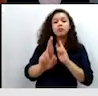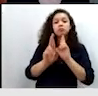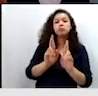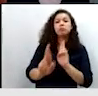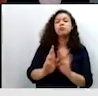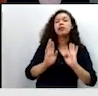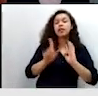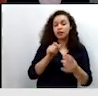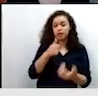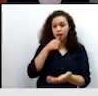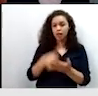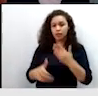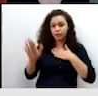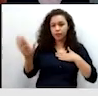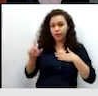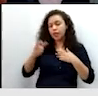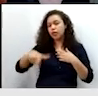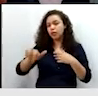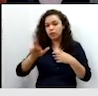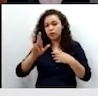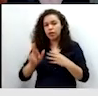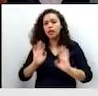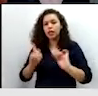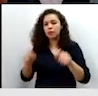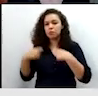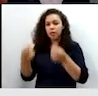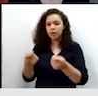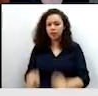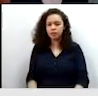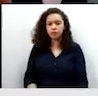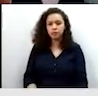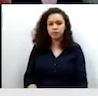genera tanto la carta compromiso como el código QR.